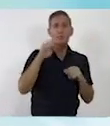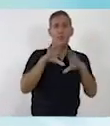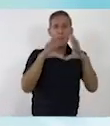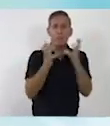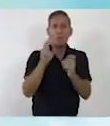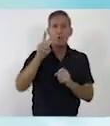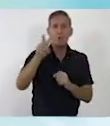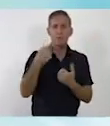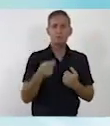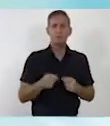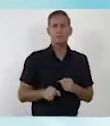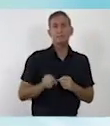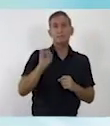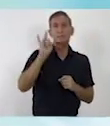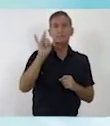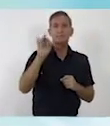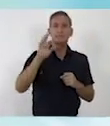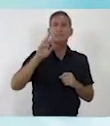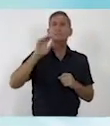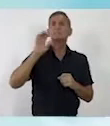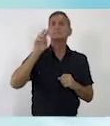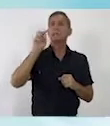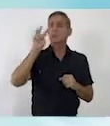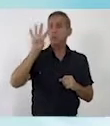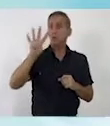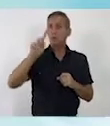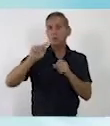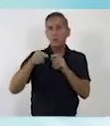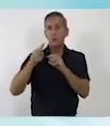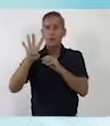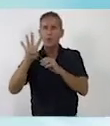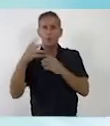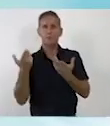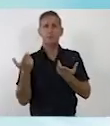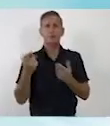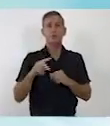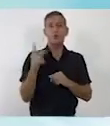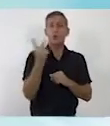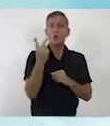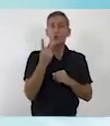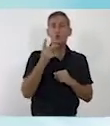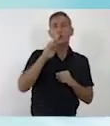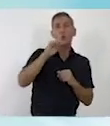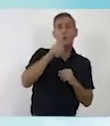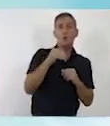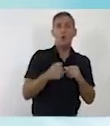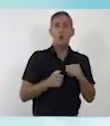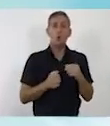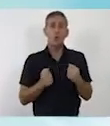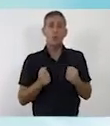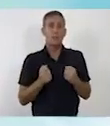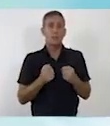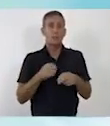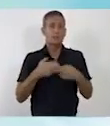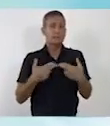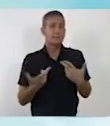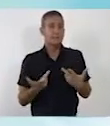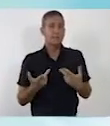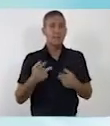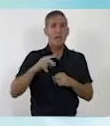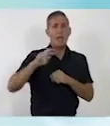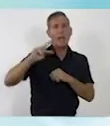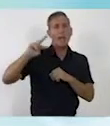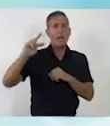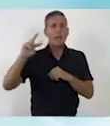mol, 74,4. Y si tenemos 2 moles de amoníaco en la producción, entonces ya estamos hablando del